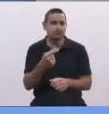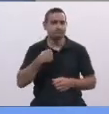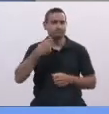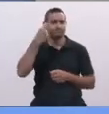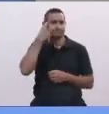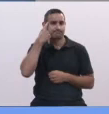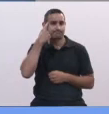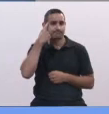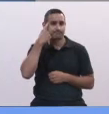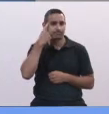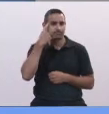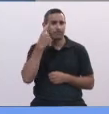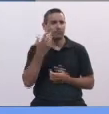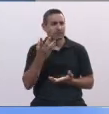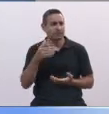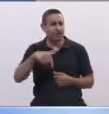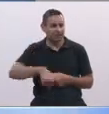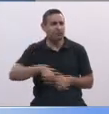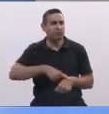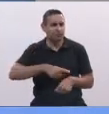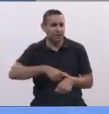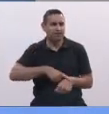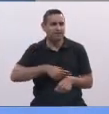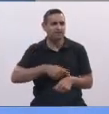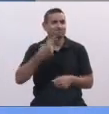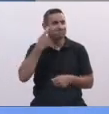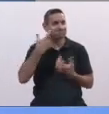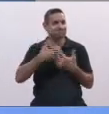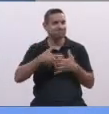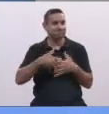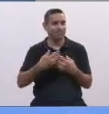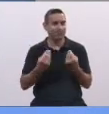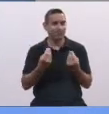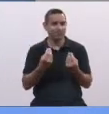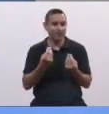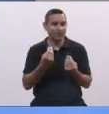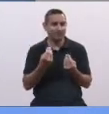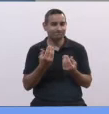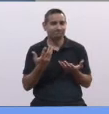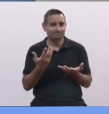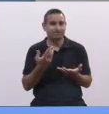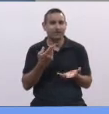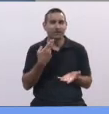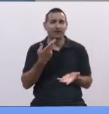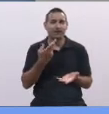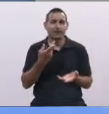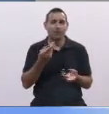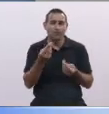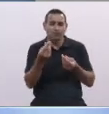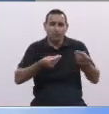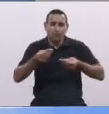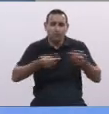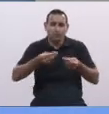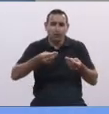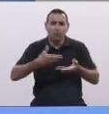es, ¿no será tiempo de empezar a revisar la aplicación y ejecución de las cuentas públicas